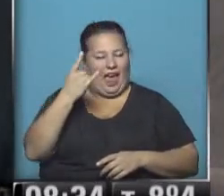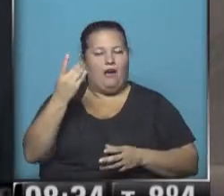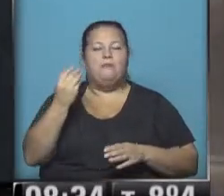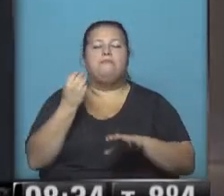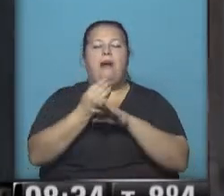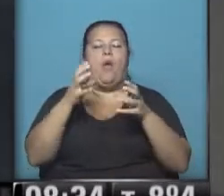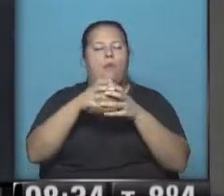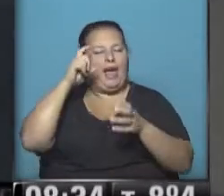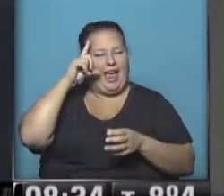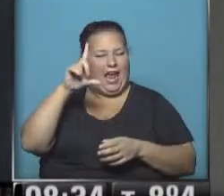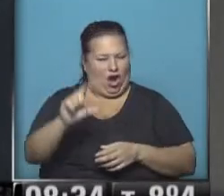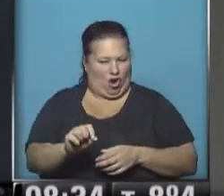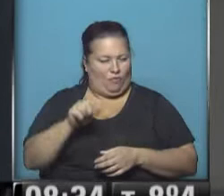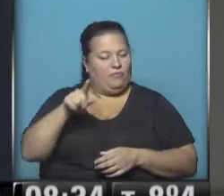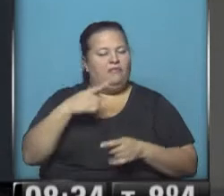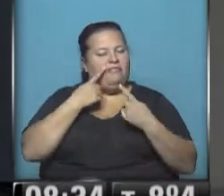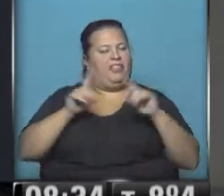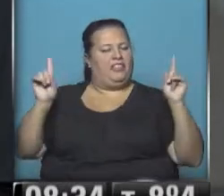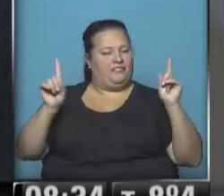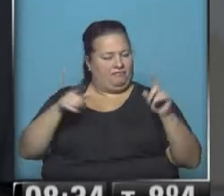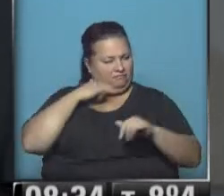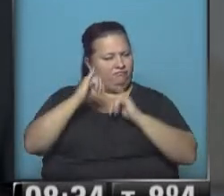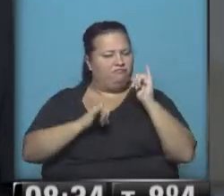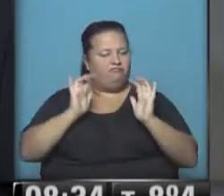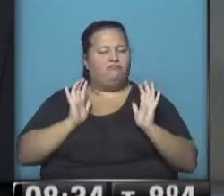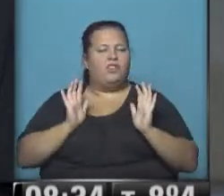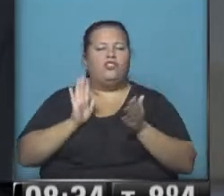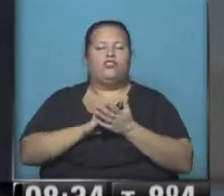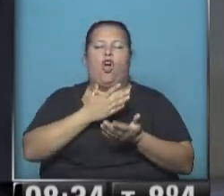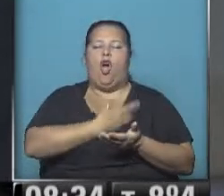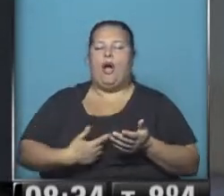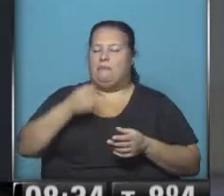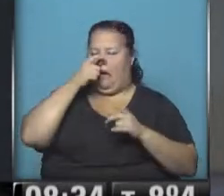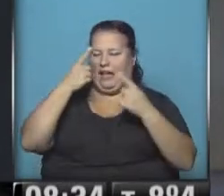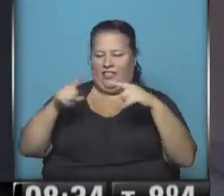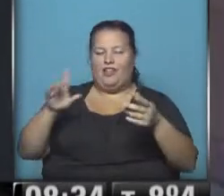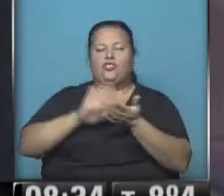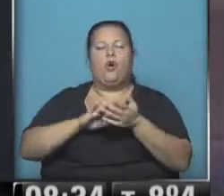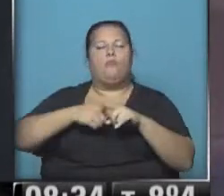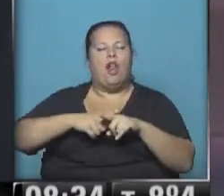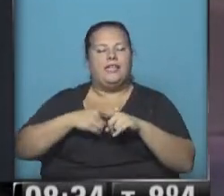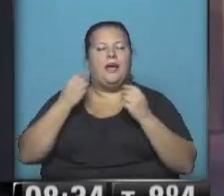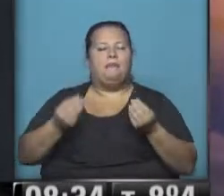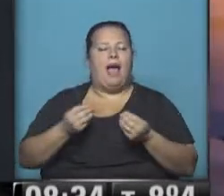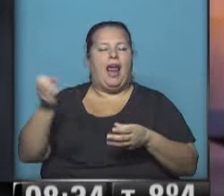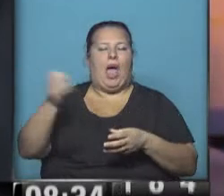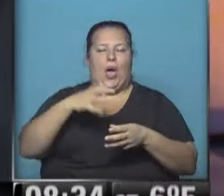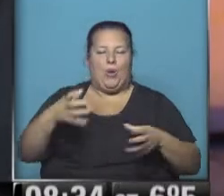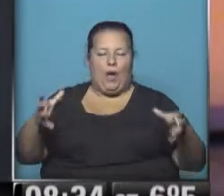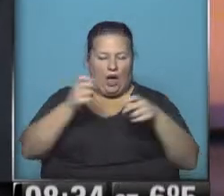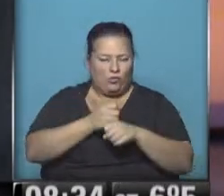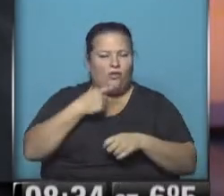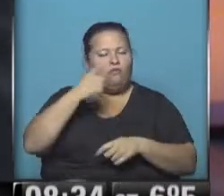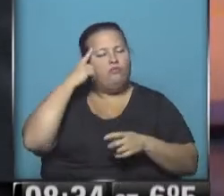echo a valer se diferenció claramente del gobierno de macri en la política de recolección de residuos y dio